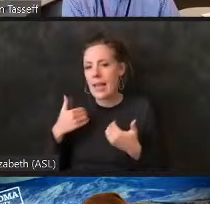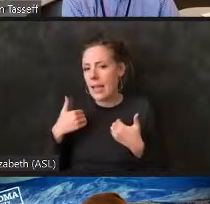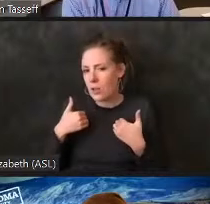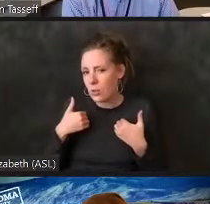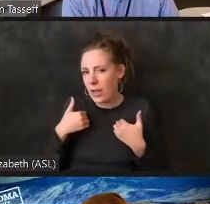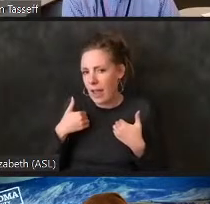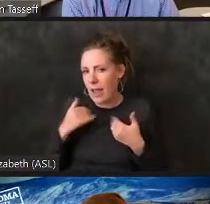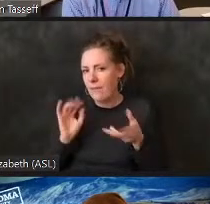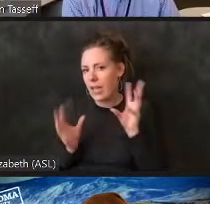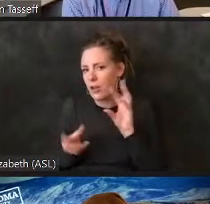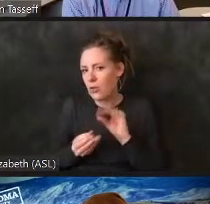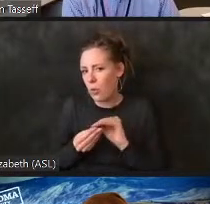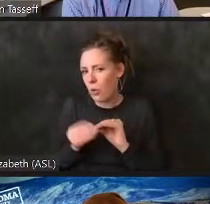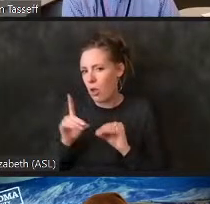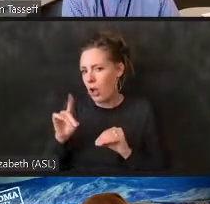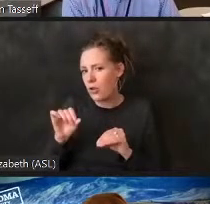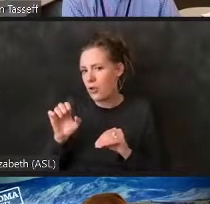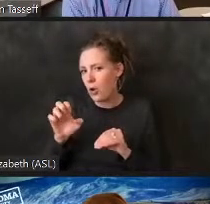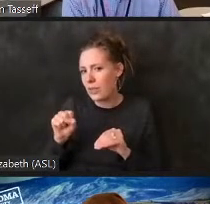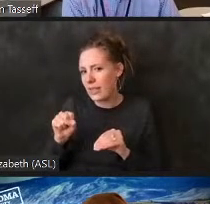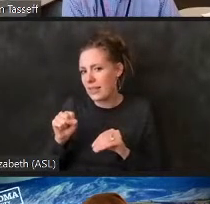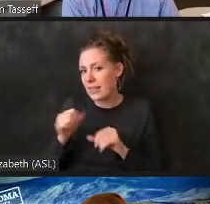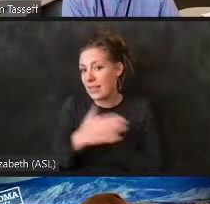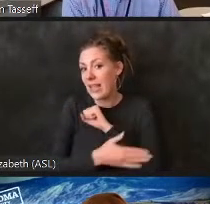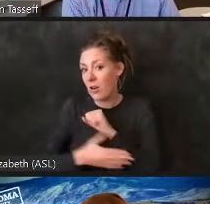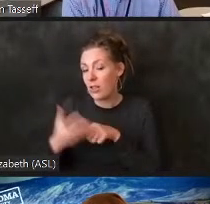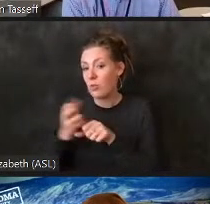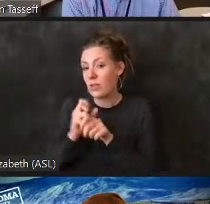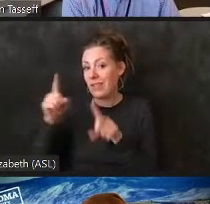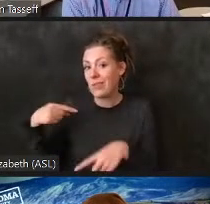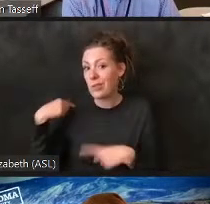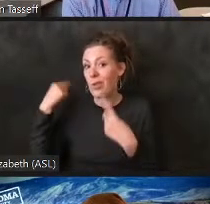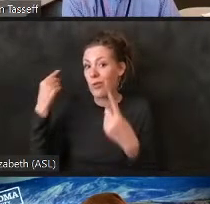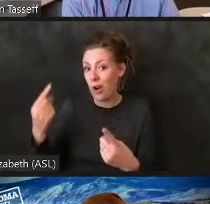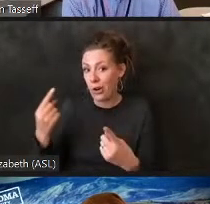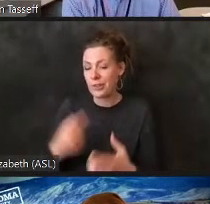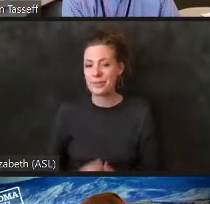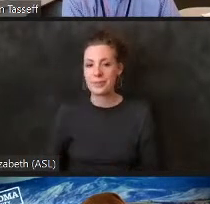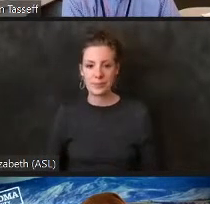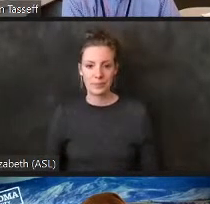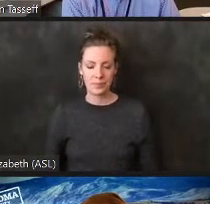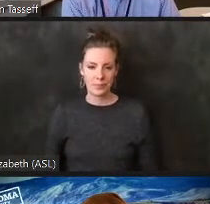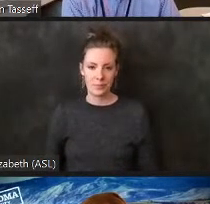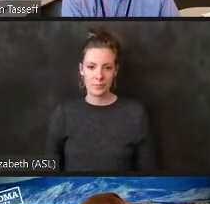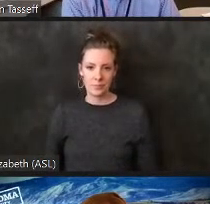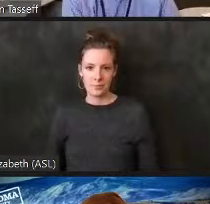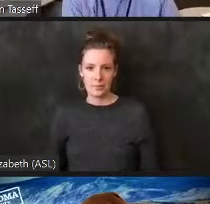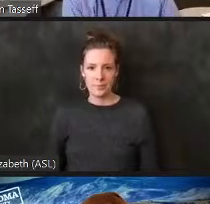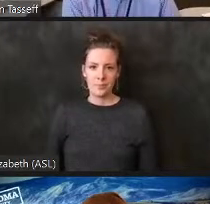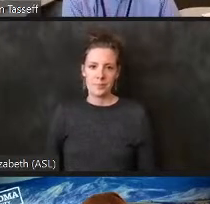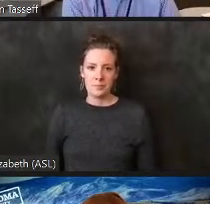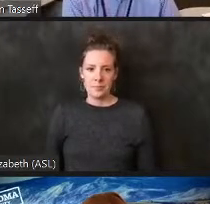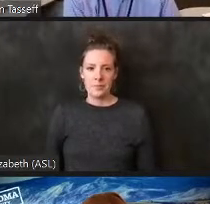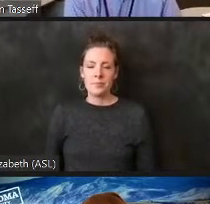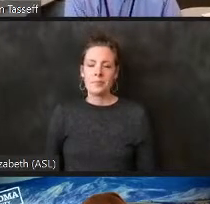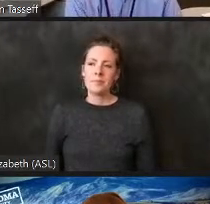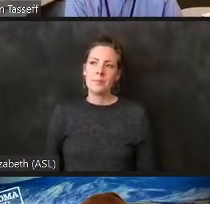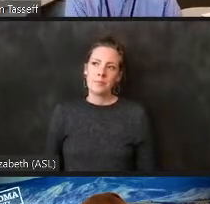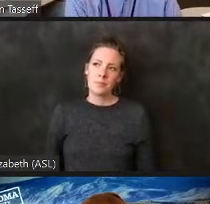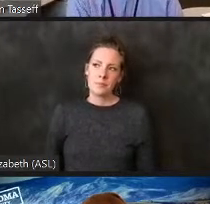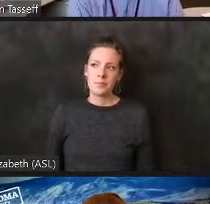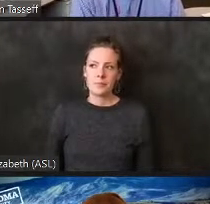esta semana y si tenemos un total de dosis que hemos recibido hasta el momento. Y sí,